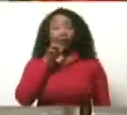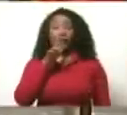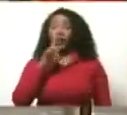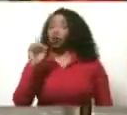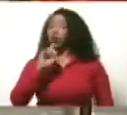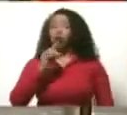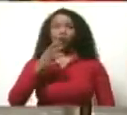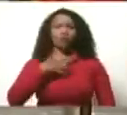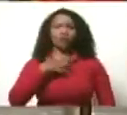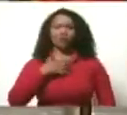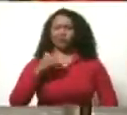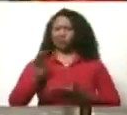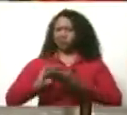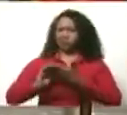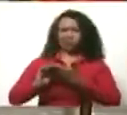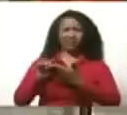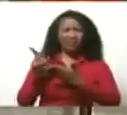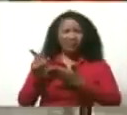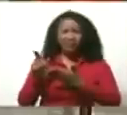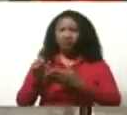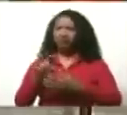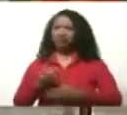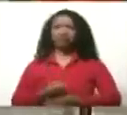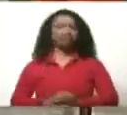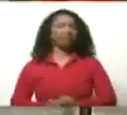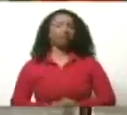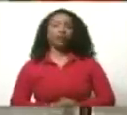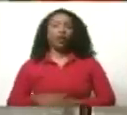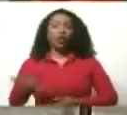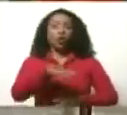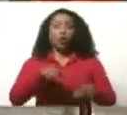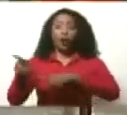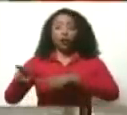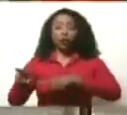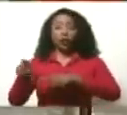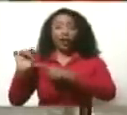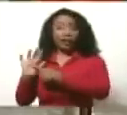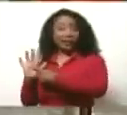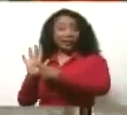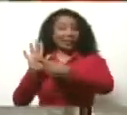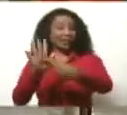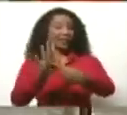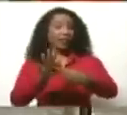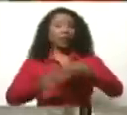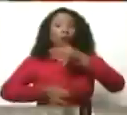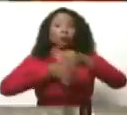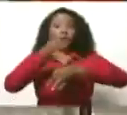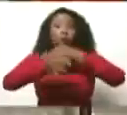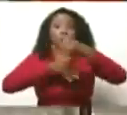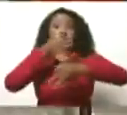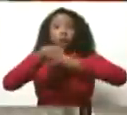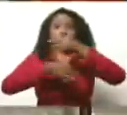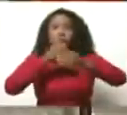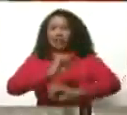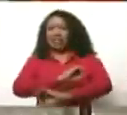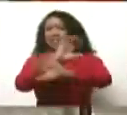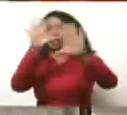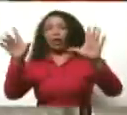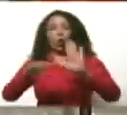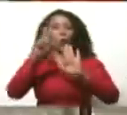inexcusable todo esto que está saliendo con detalle a